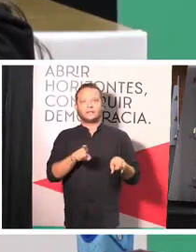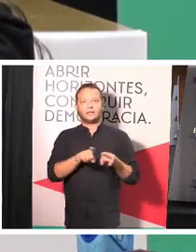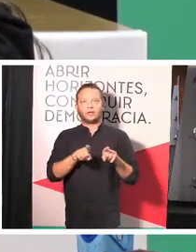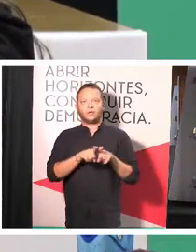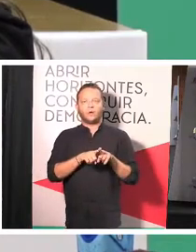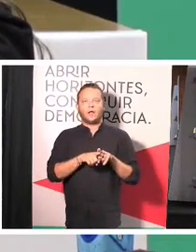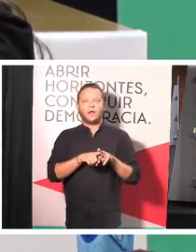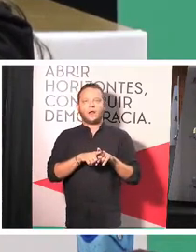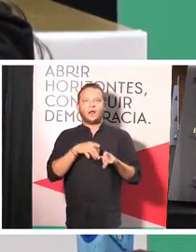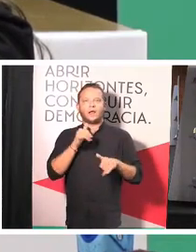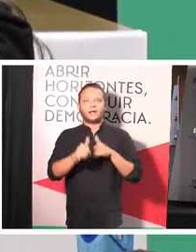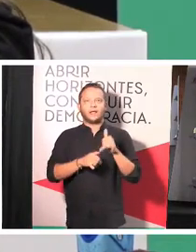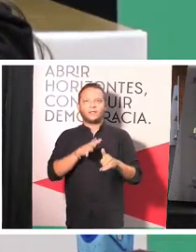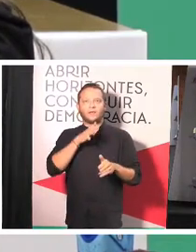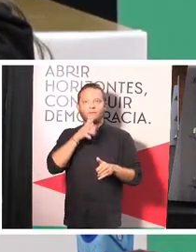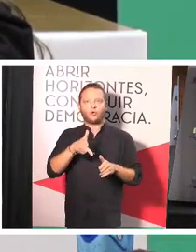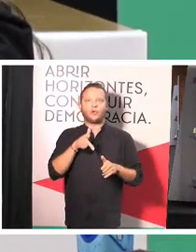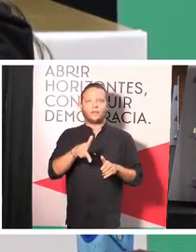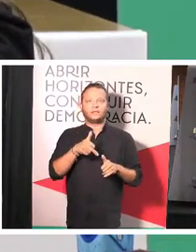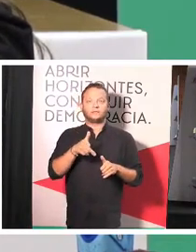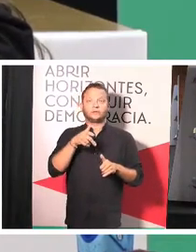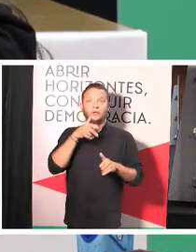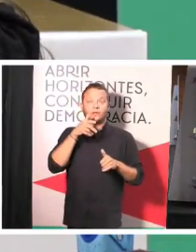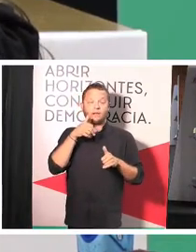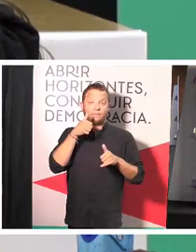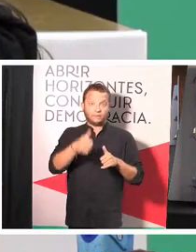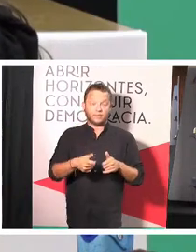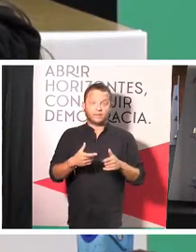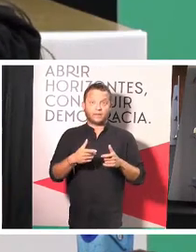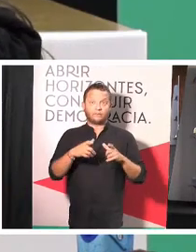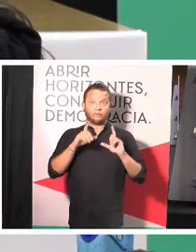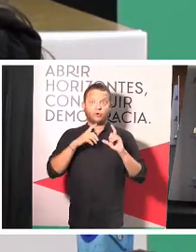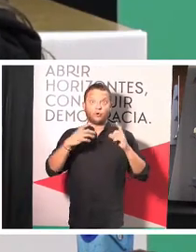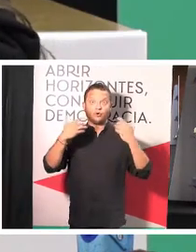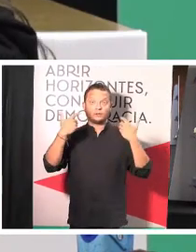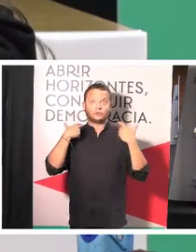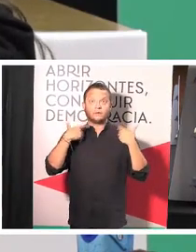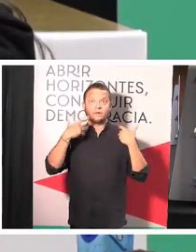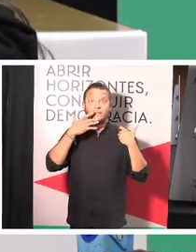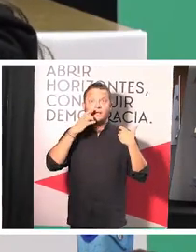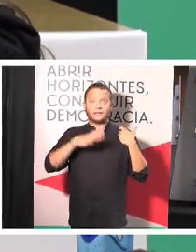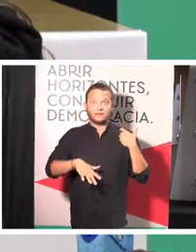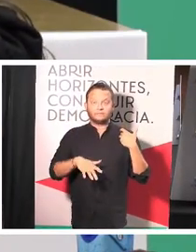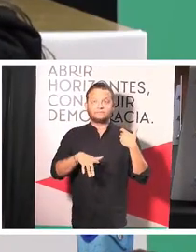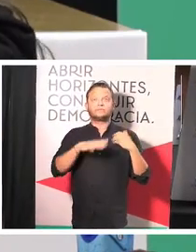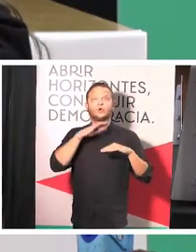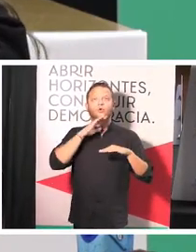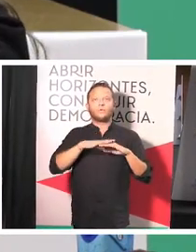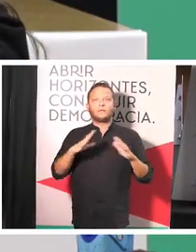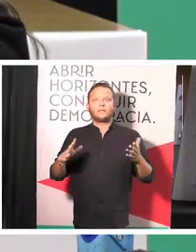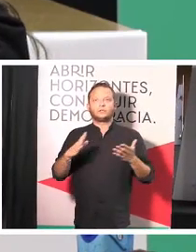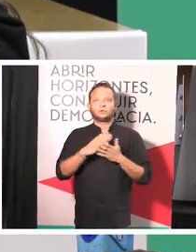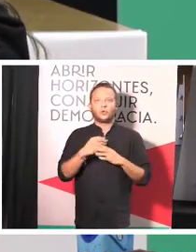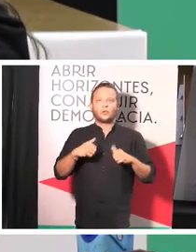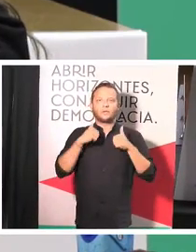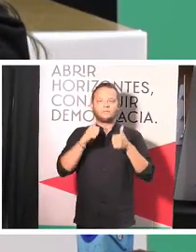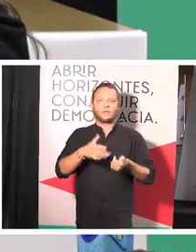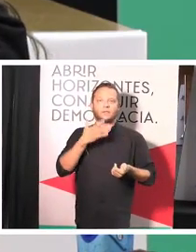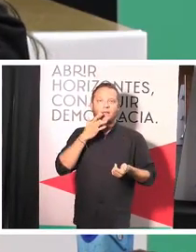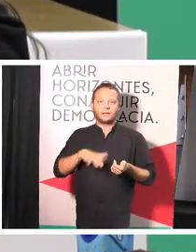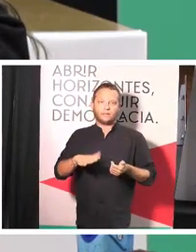Riders por Derechos. Es decir, empieza a sacarse el foco y la responsabilidad de las propias empresas y los culpables de todo empiezan a ser